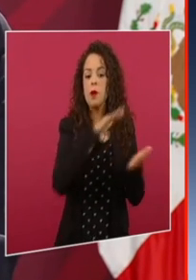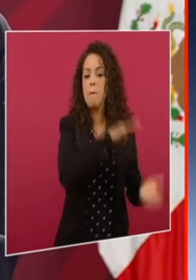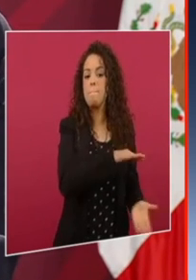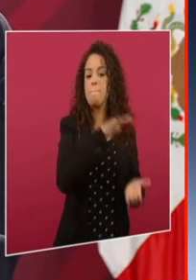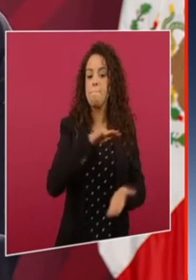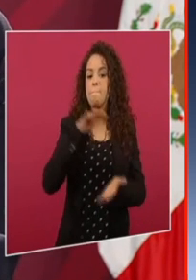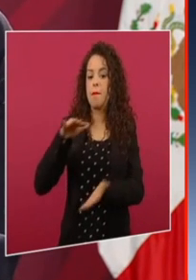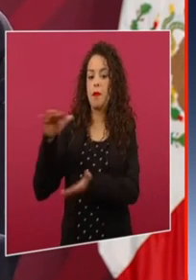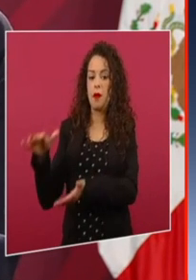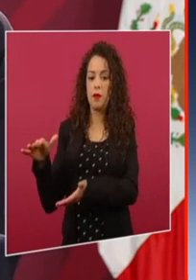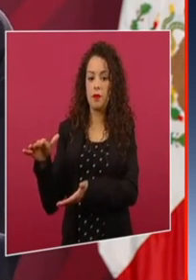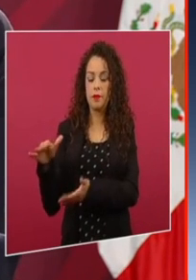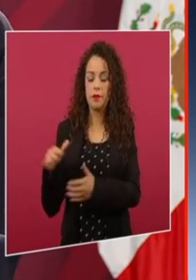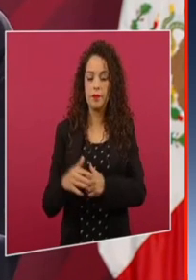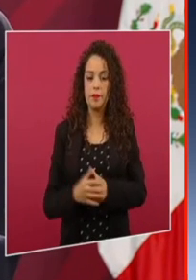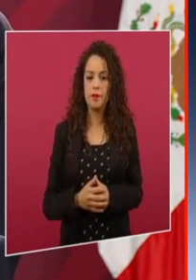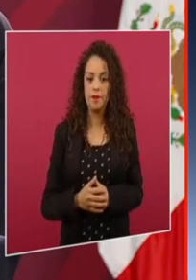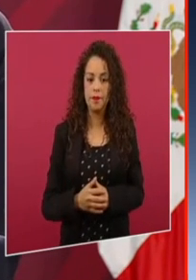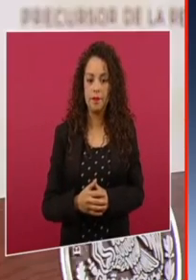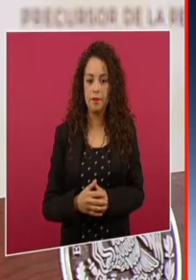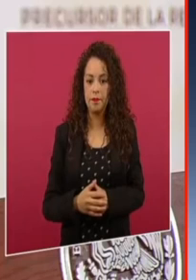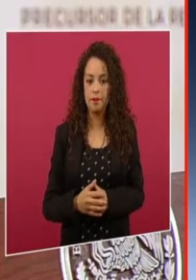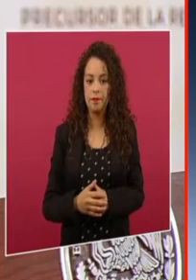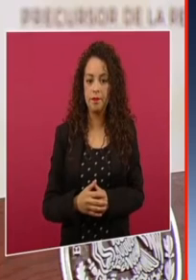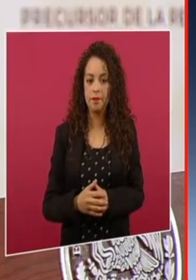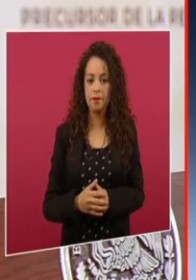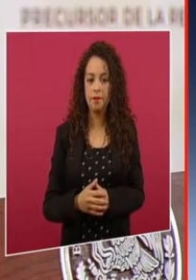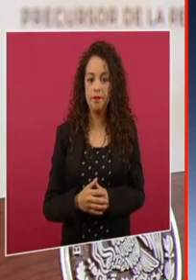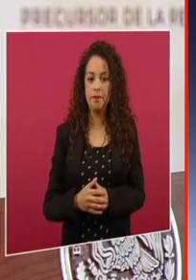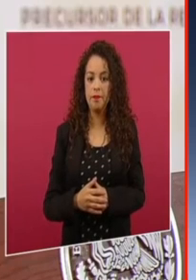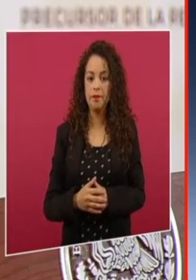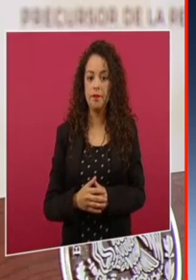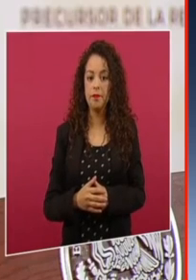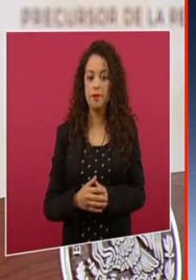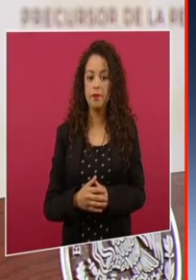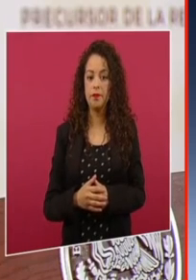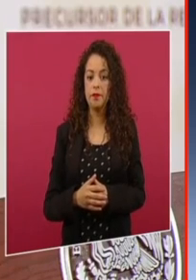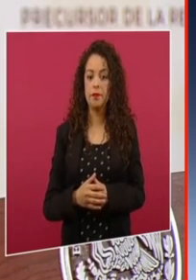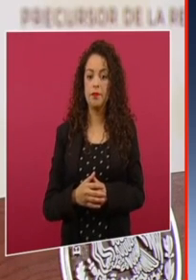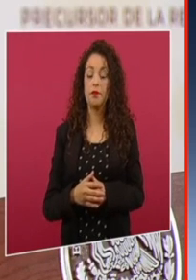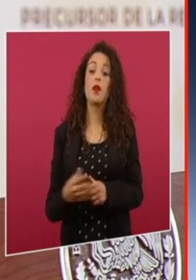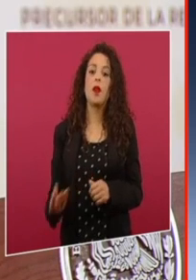barriles de procesamiento, más